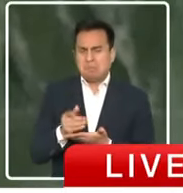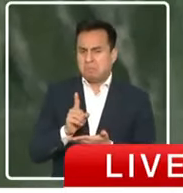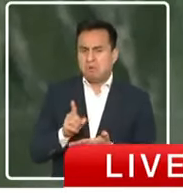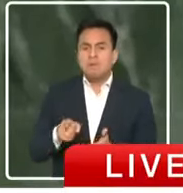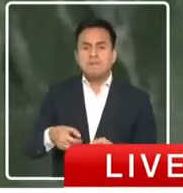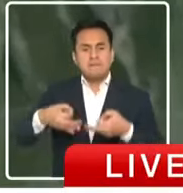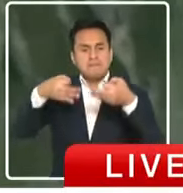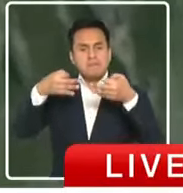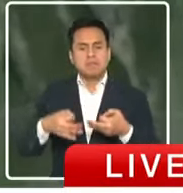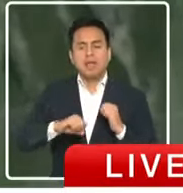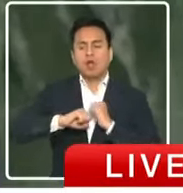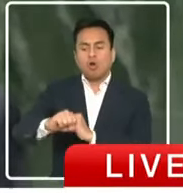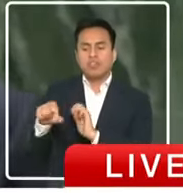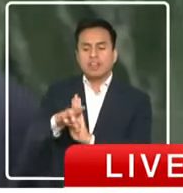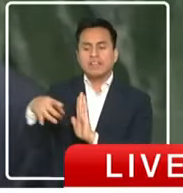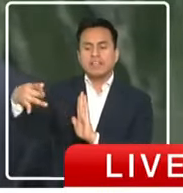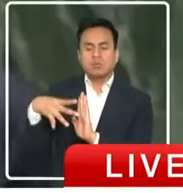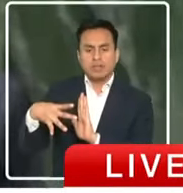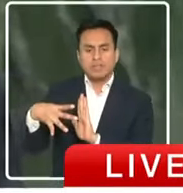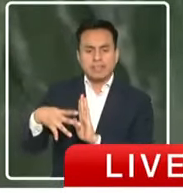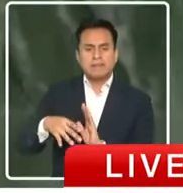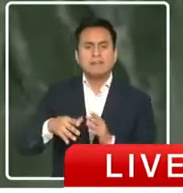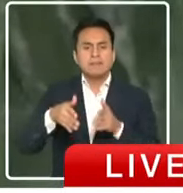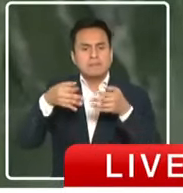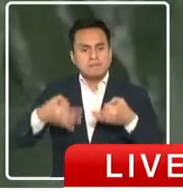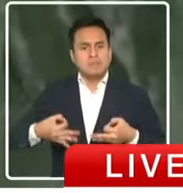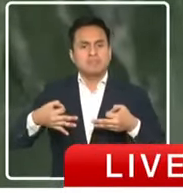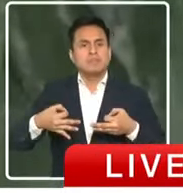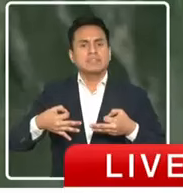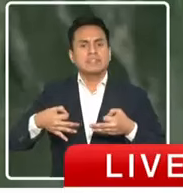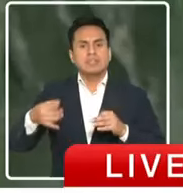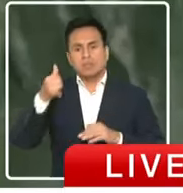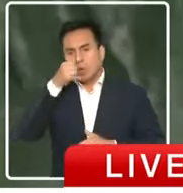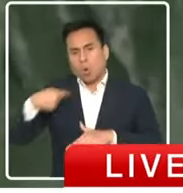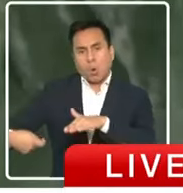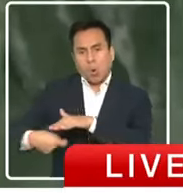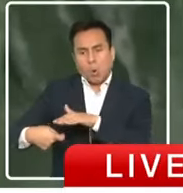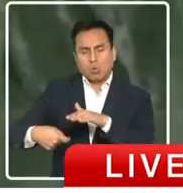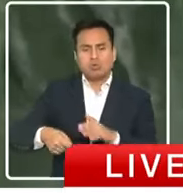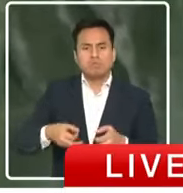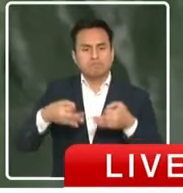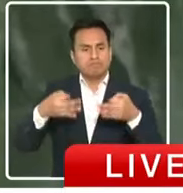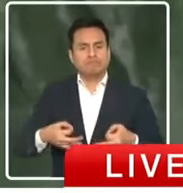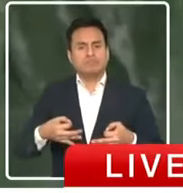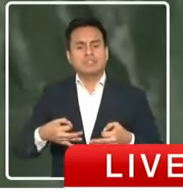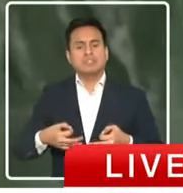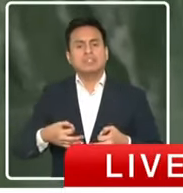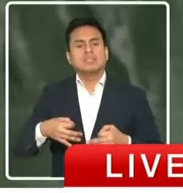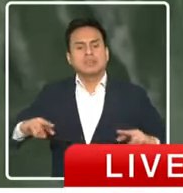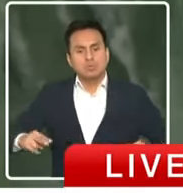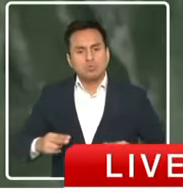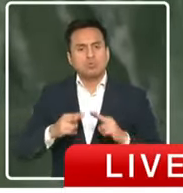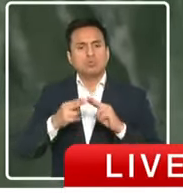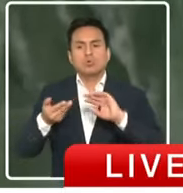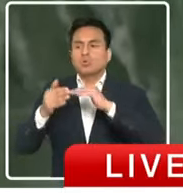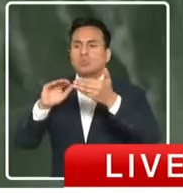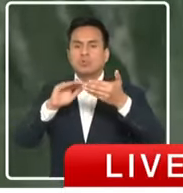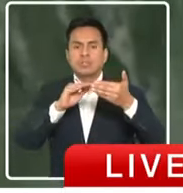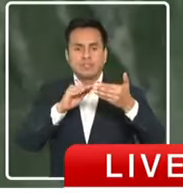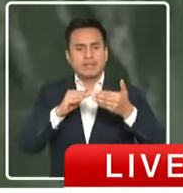Firmes contra la delincuencia, firmes contra la corrupción, incansables en la construcción de